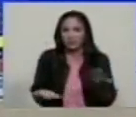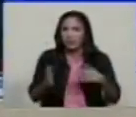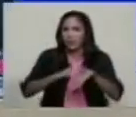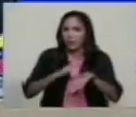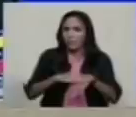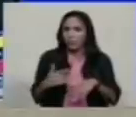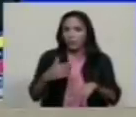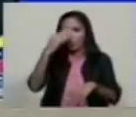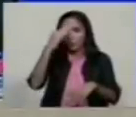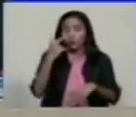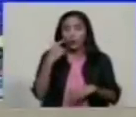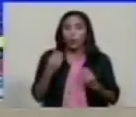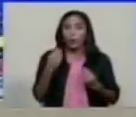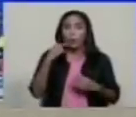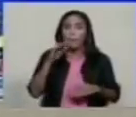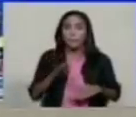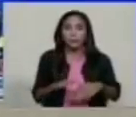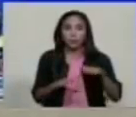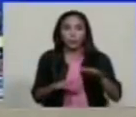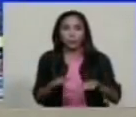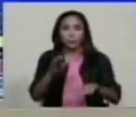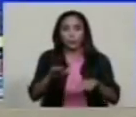el primer paso